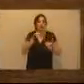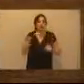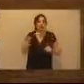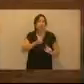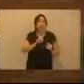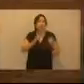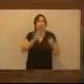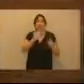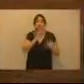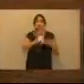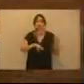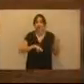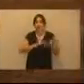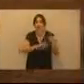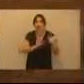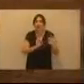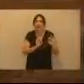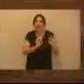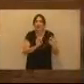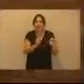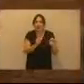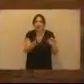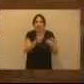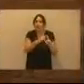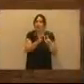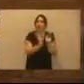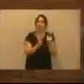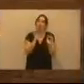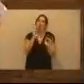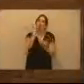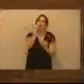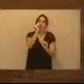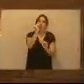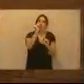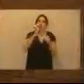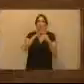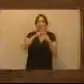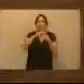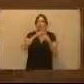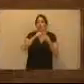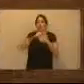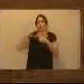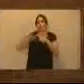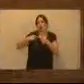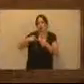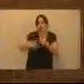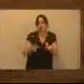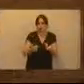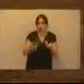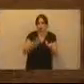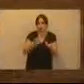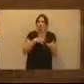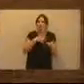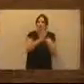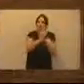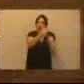de Galicia, sin falta de una especialidad específica, tiene un grado superior en instrumentos de música tradicional y popular. Por lo tanto, existen varias vías para implantar esos